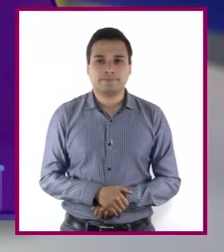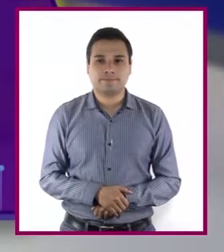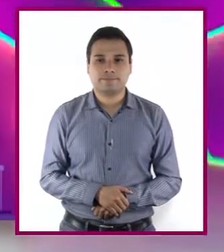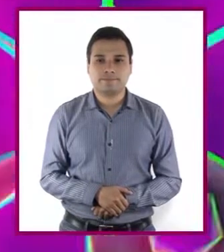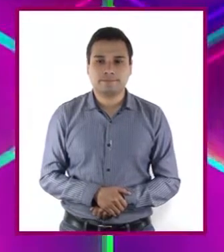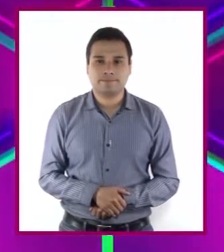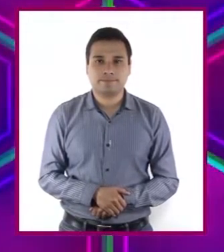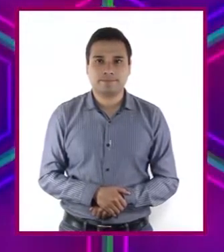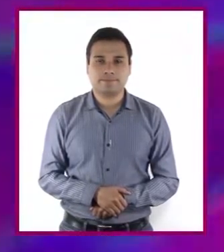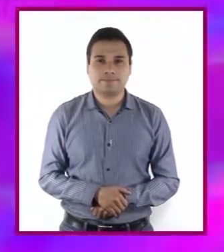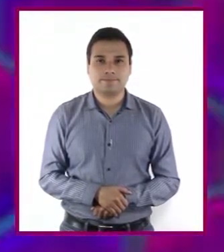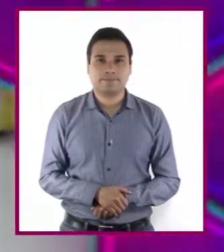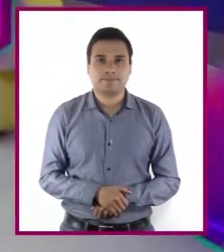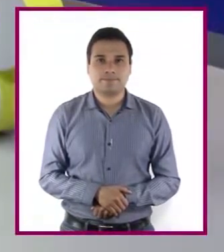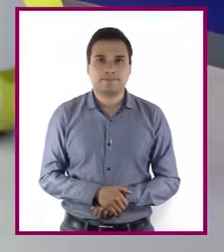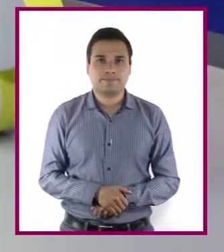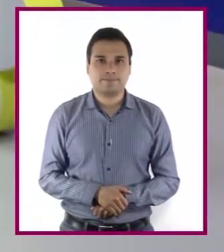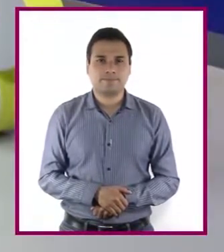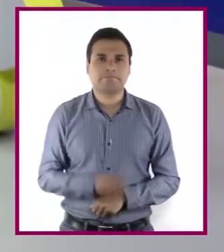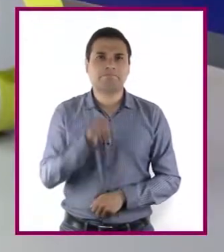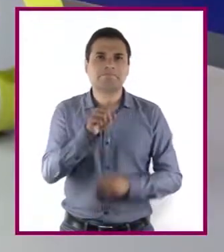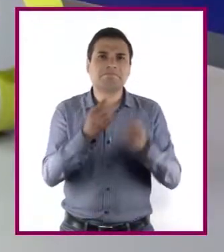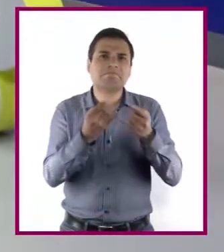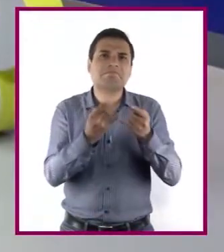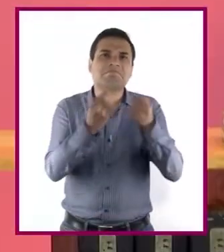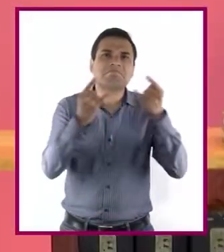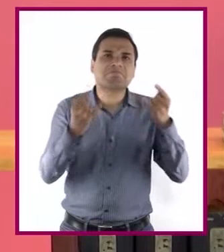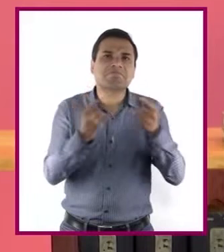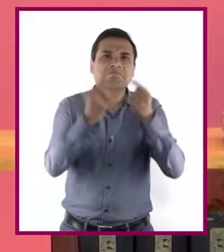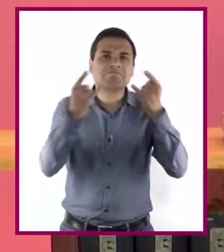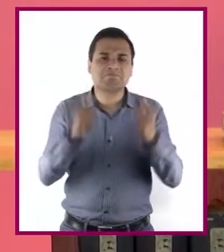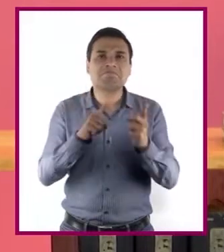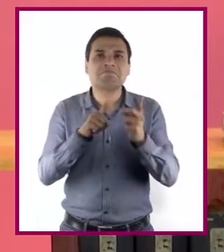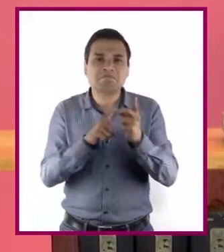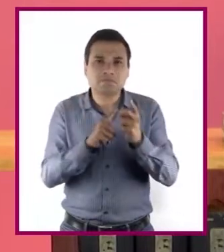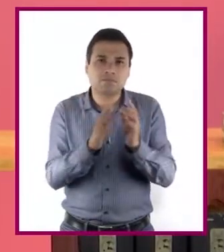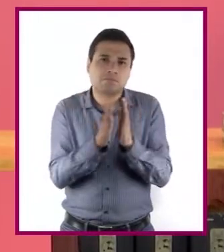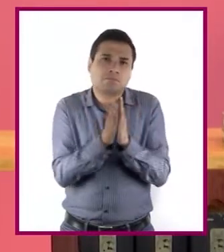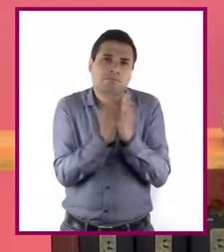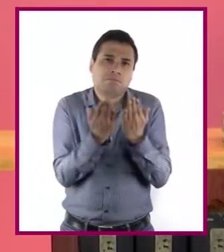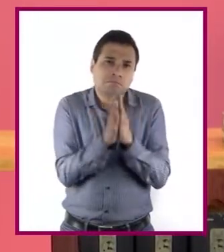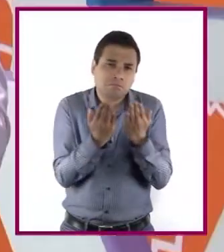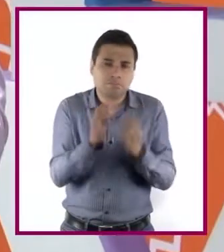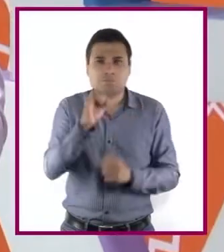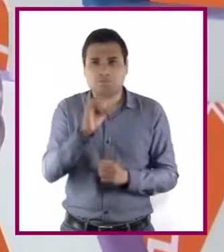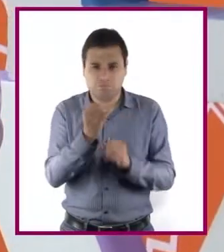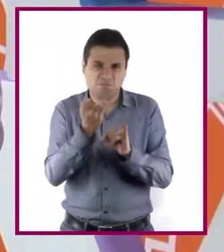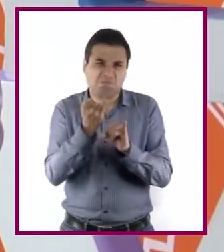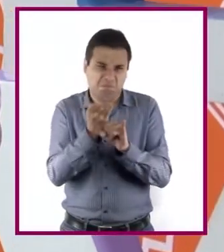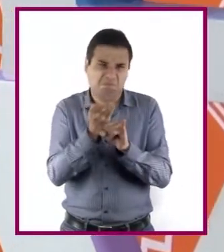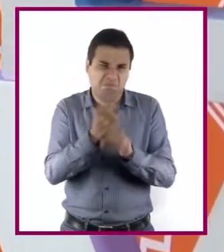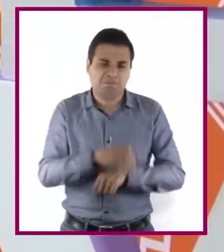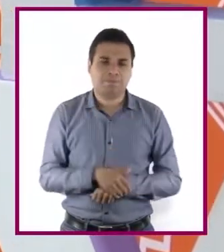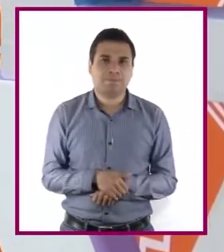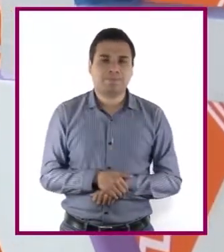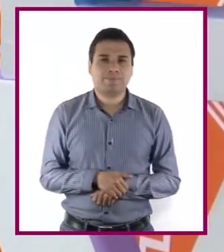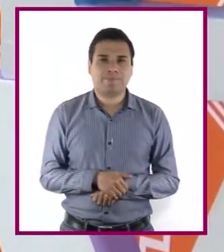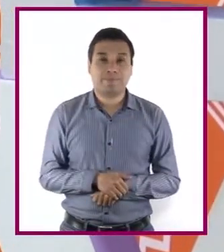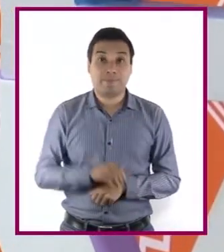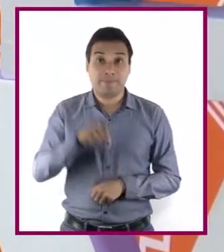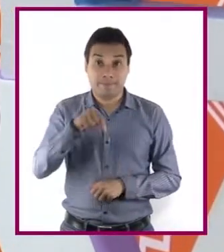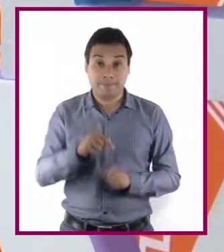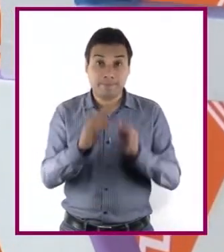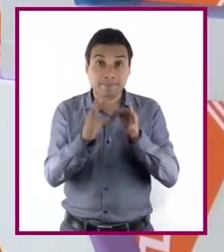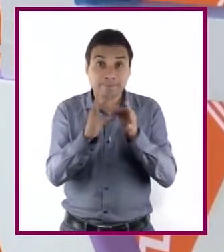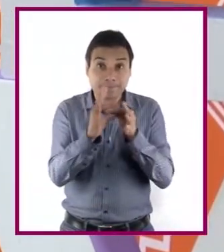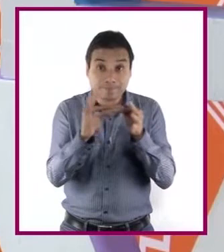su adaptación. Estos pueden obtenerlos de algún libro que tengan en casa o bien de bibliotecas virtuales. Recuerden que todo lo que vean es